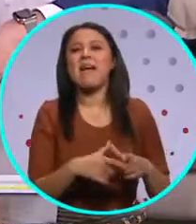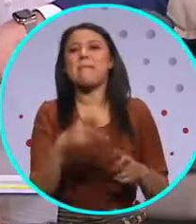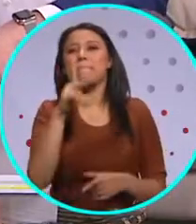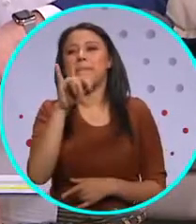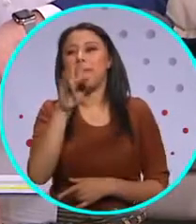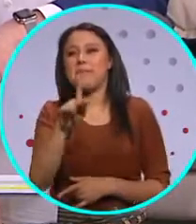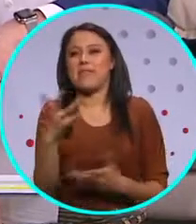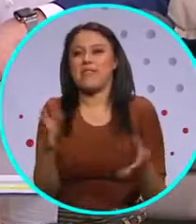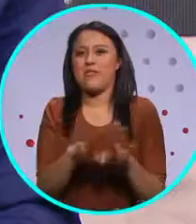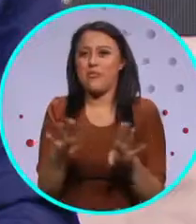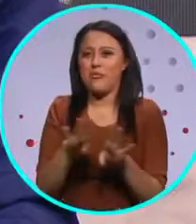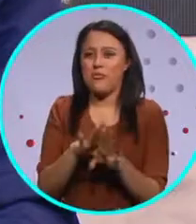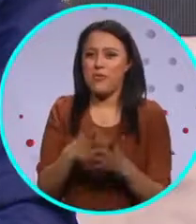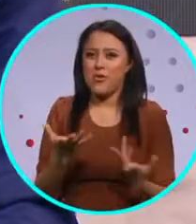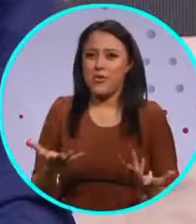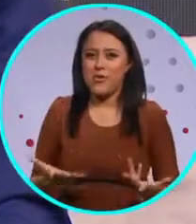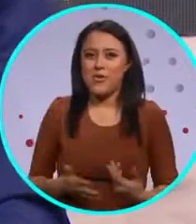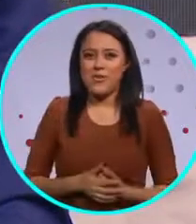pero